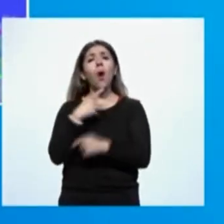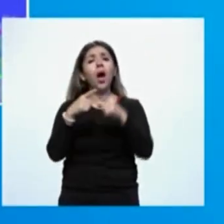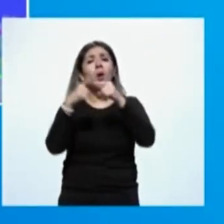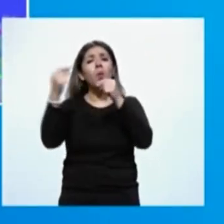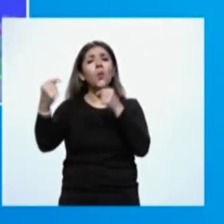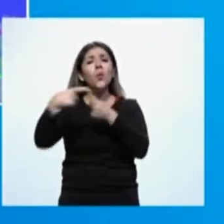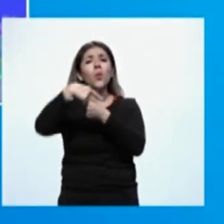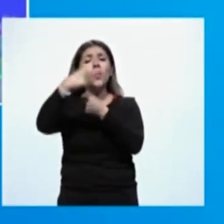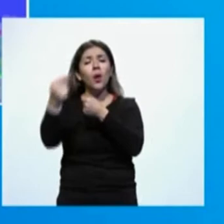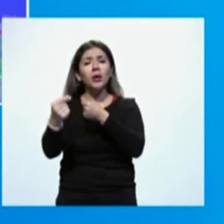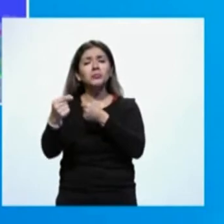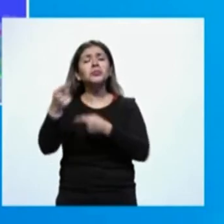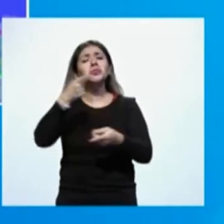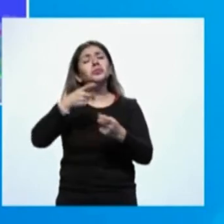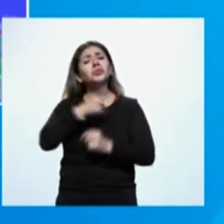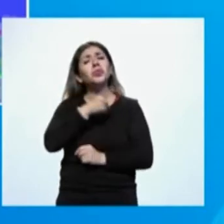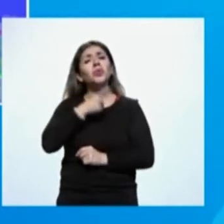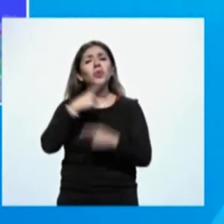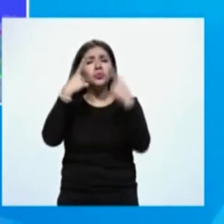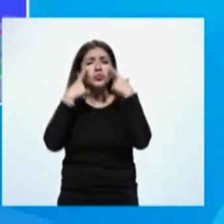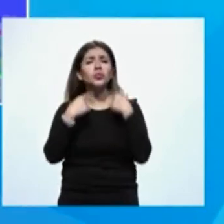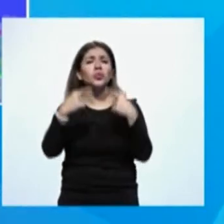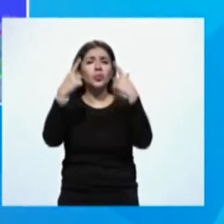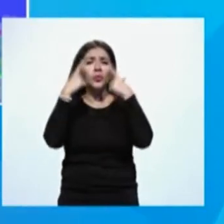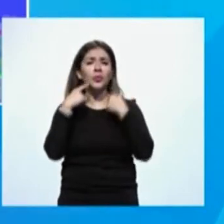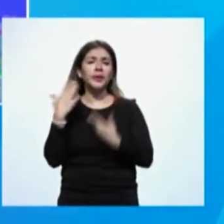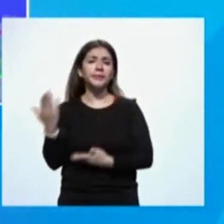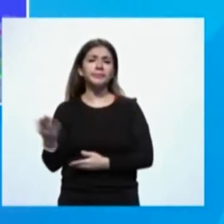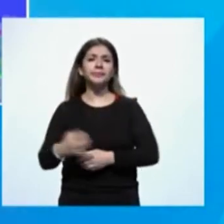su lamento solitario.